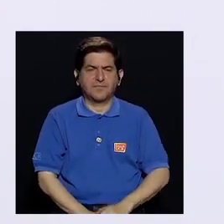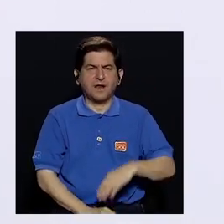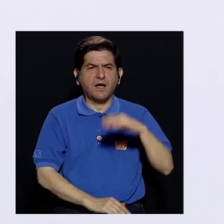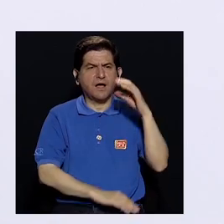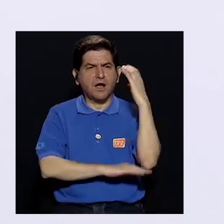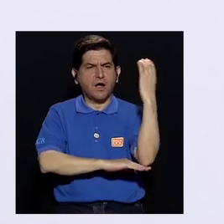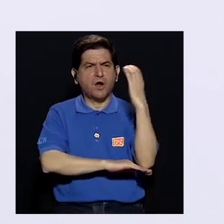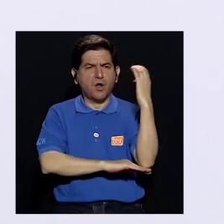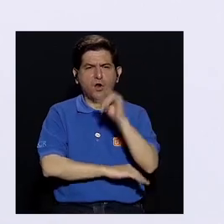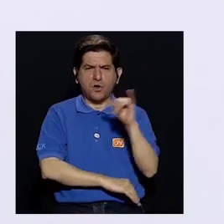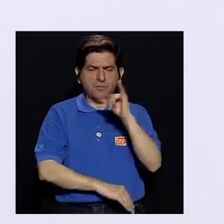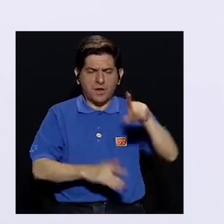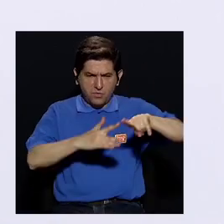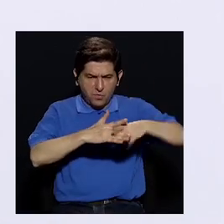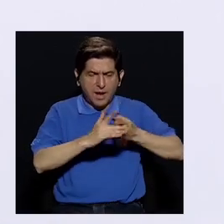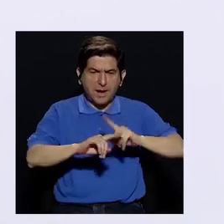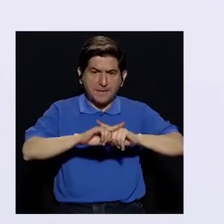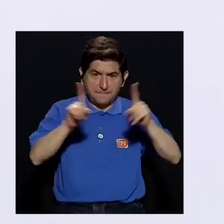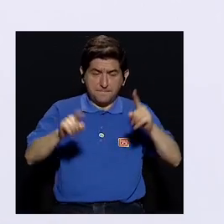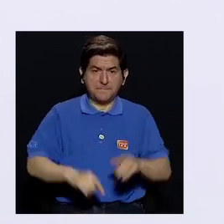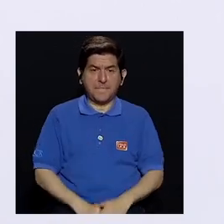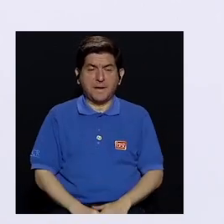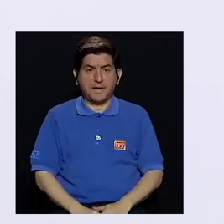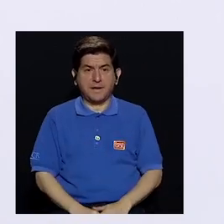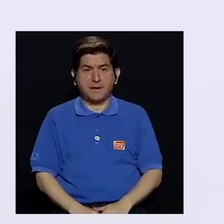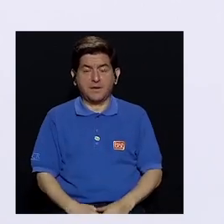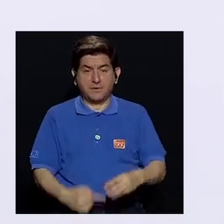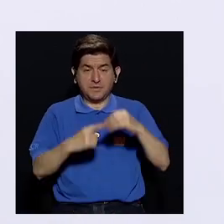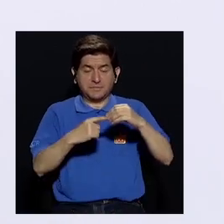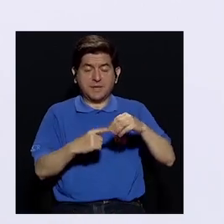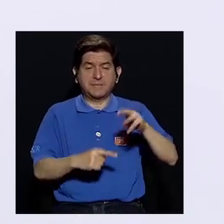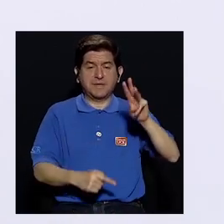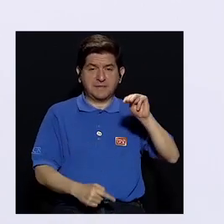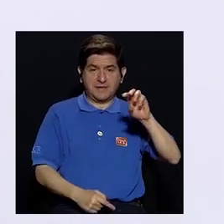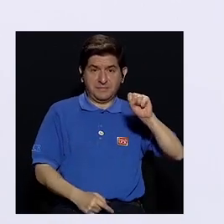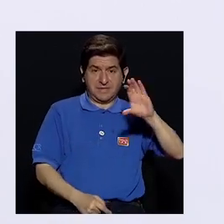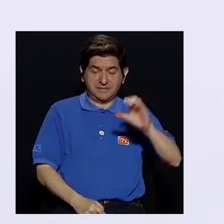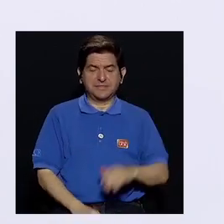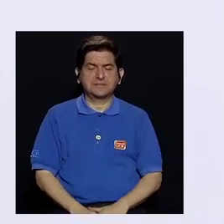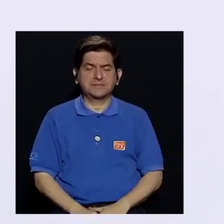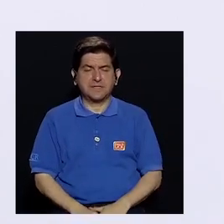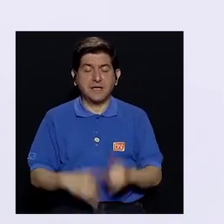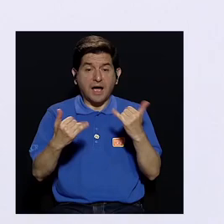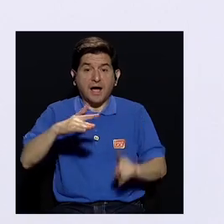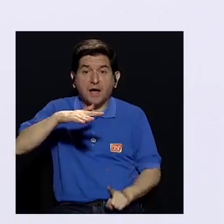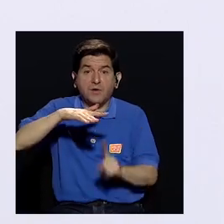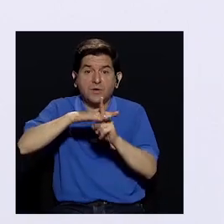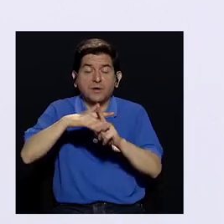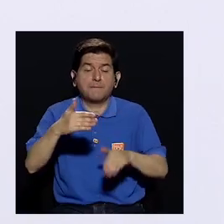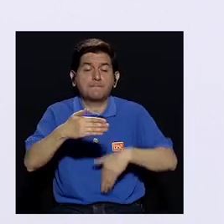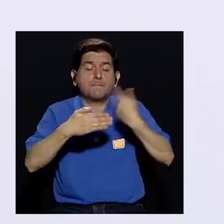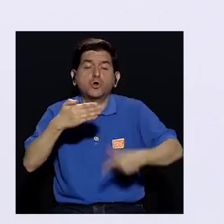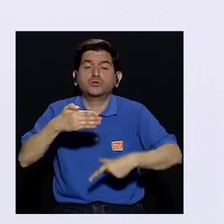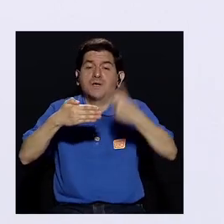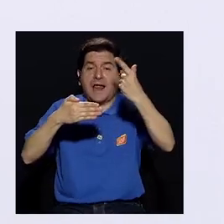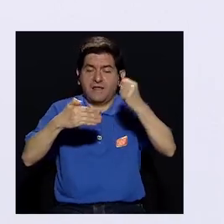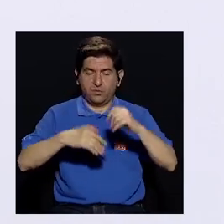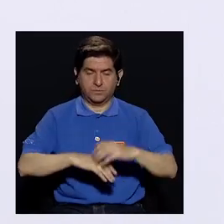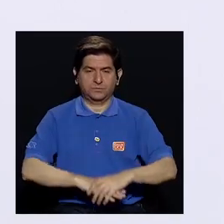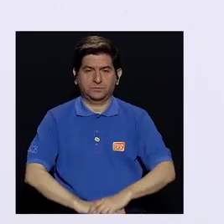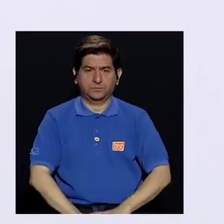colombia también había empezado pero con mayormente como magíster estaba recién surgiendo los postgrados